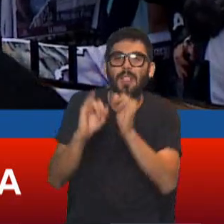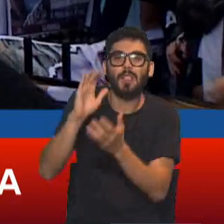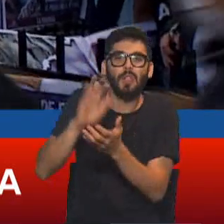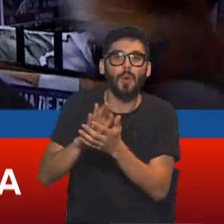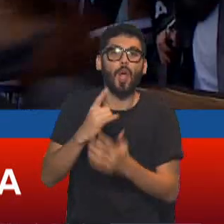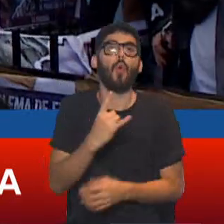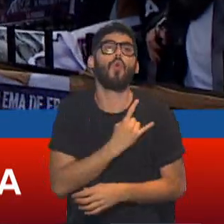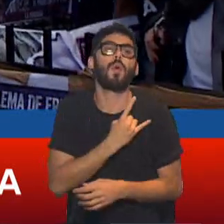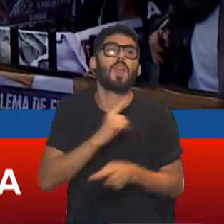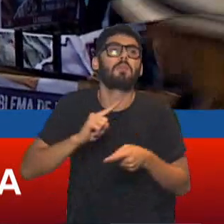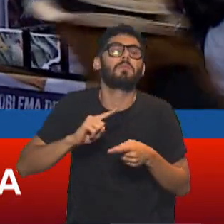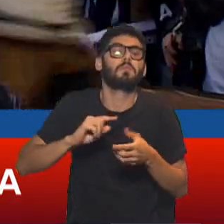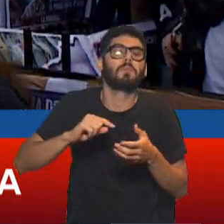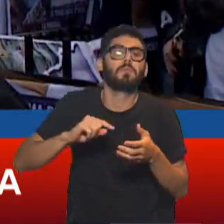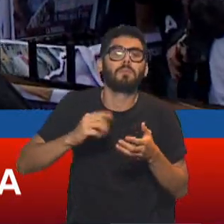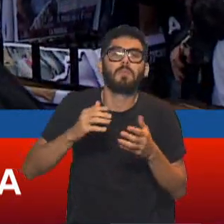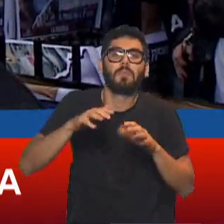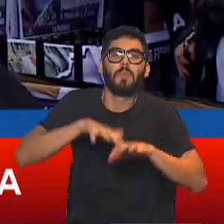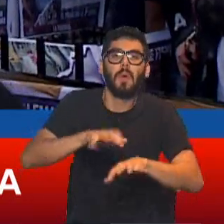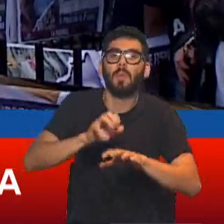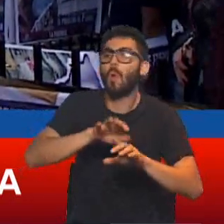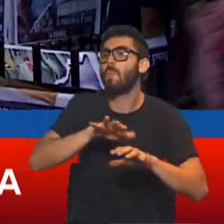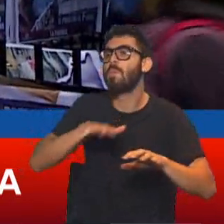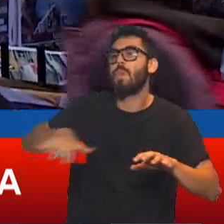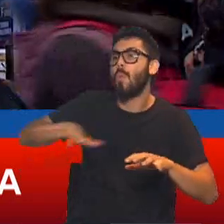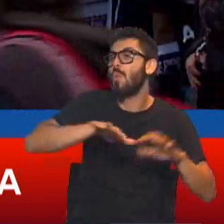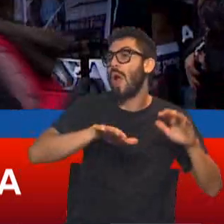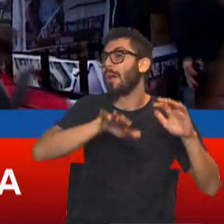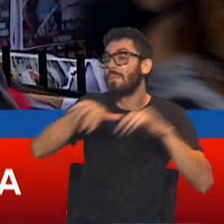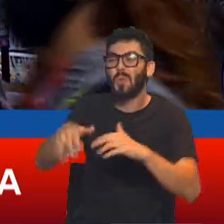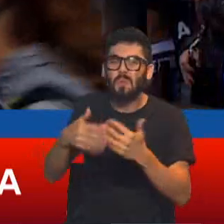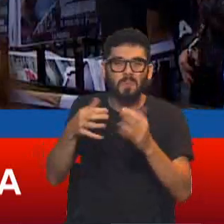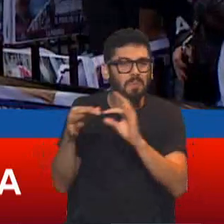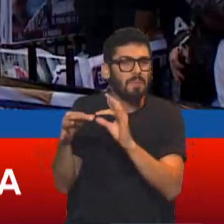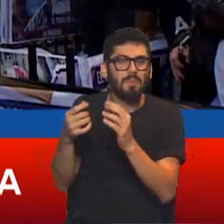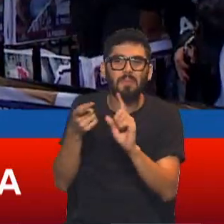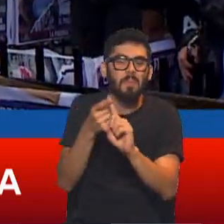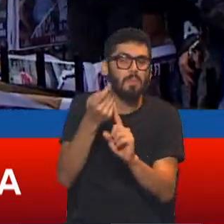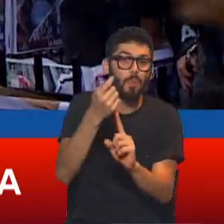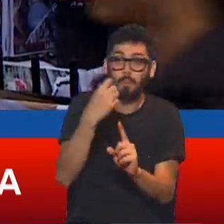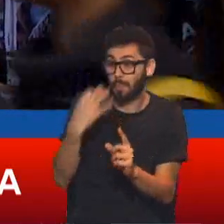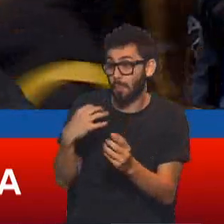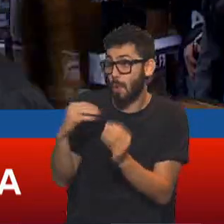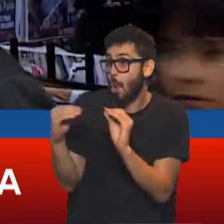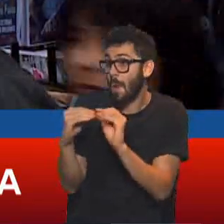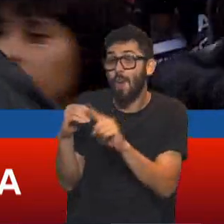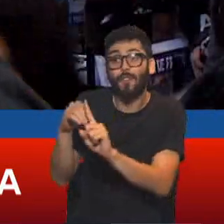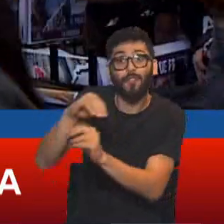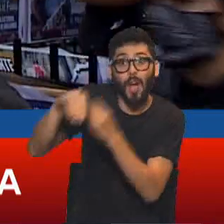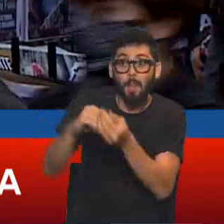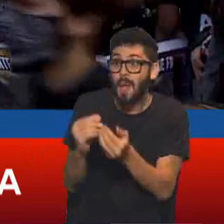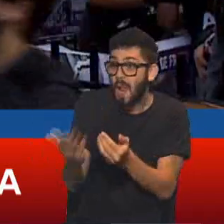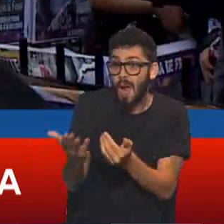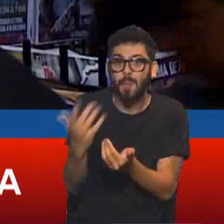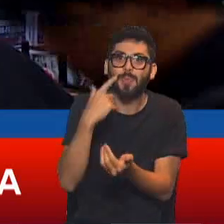militancia universitaria que por ahí iba a las barriadas populares, pero muy poco de lo que sucedía adentro. Y de hecho tenemos familiares de muchas compañeras y compañeros que son